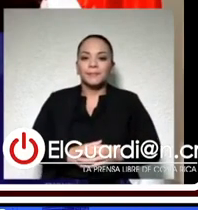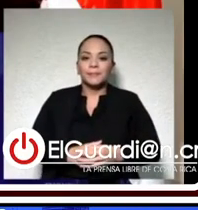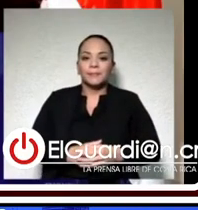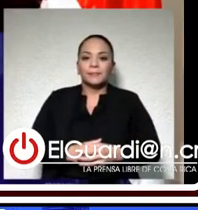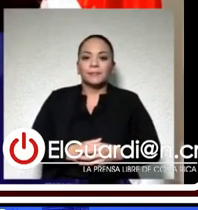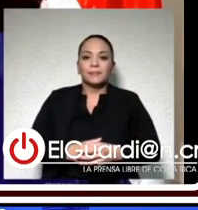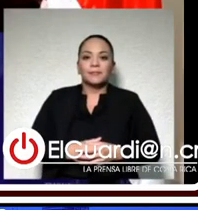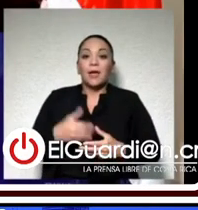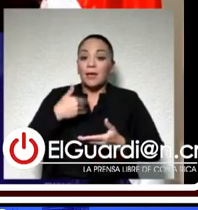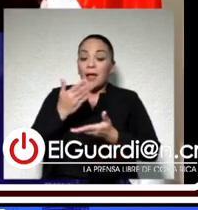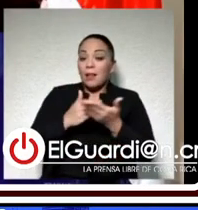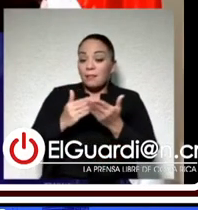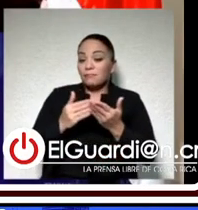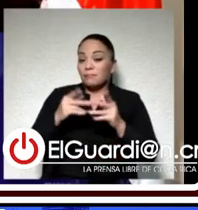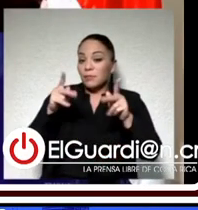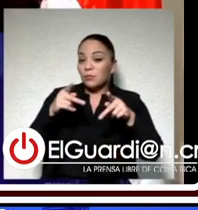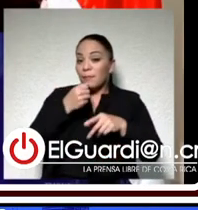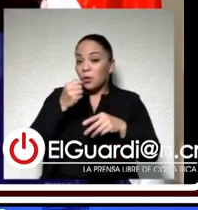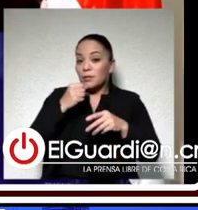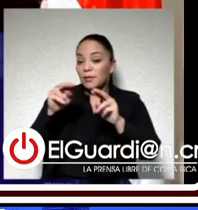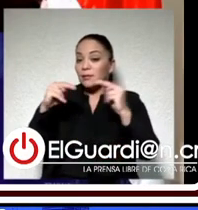¿Hay alguien de La Nación aquí?